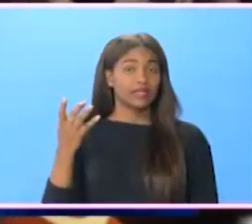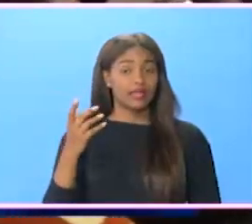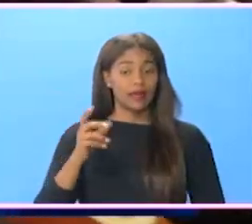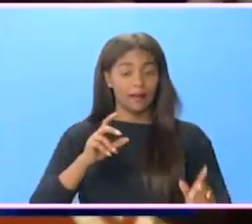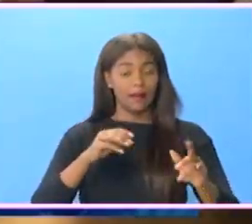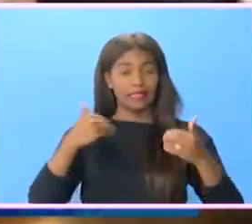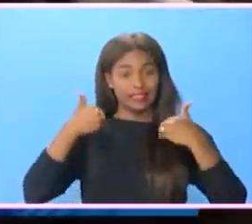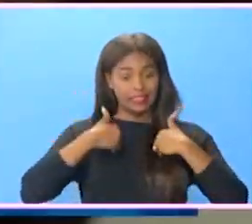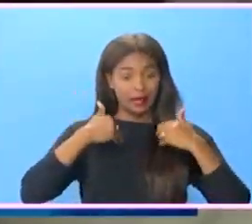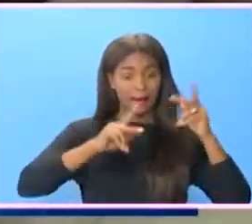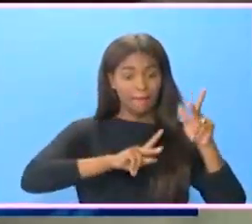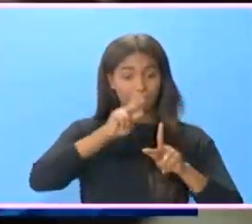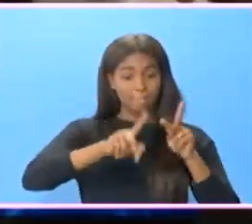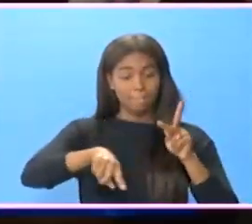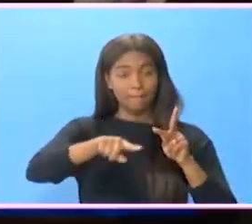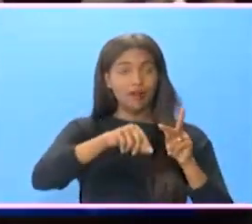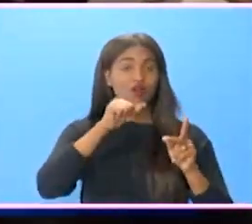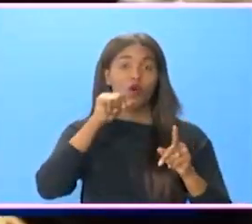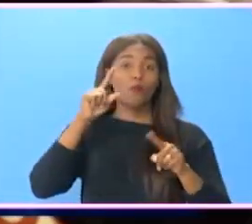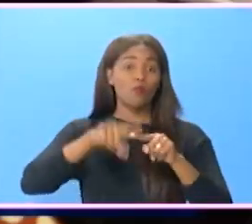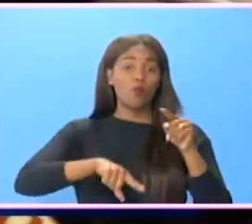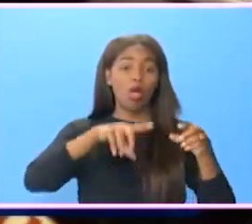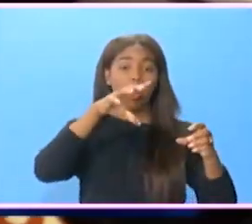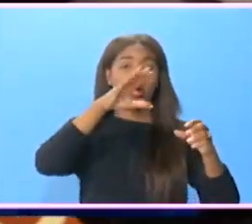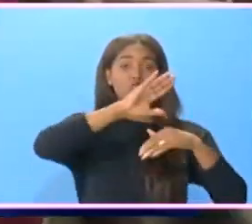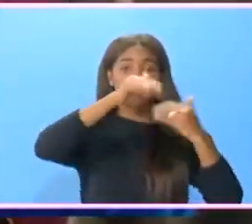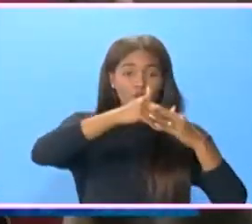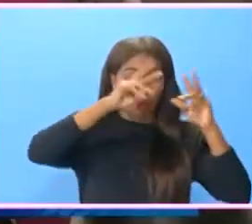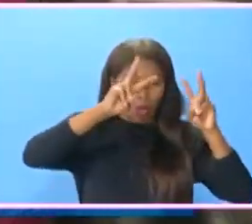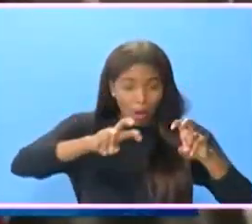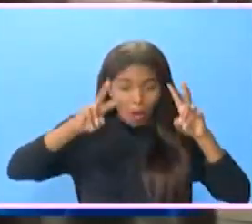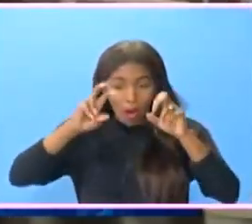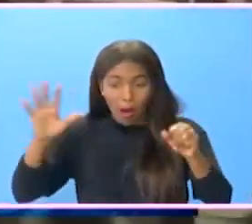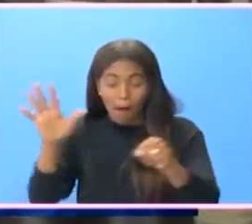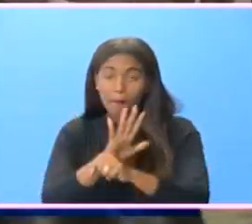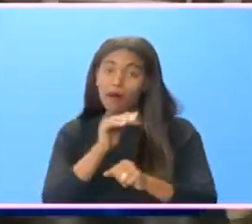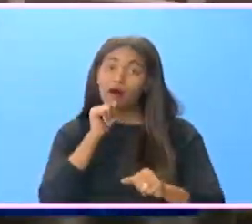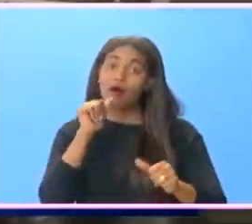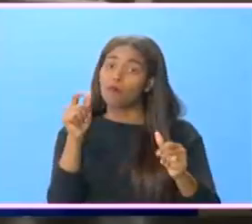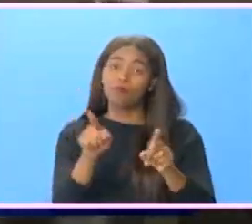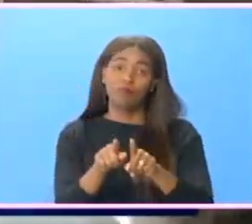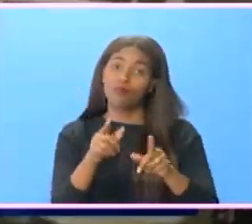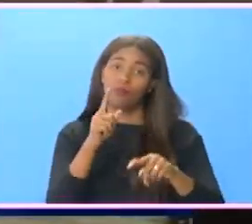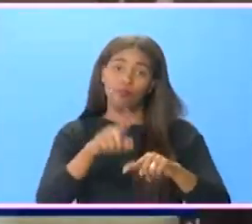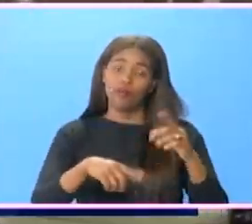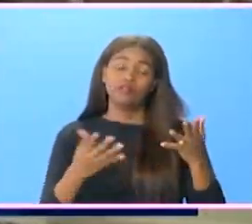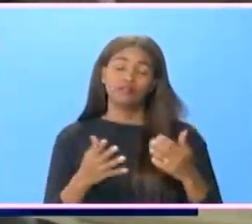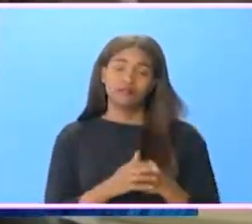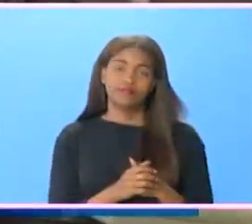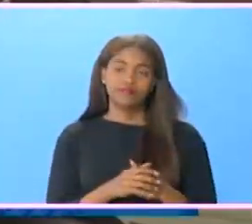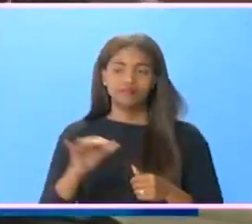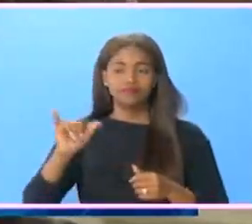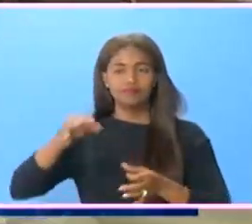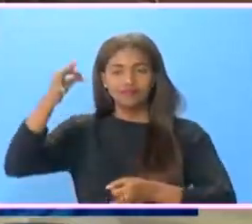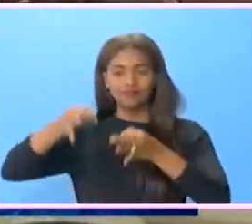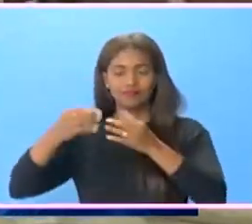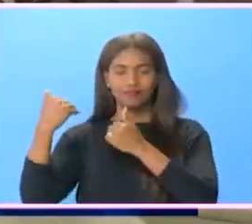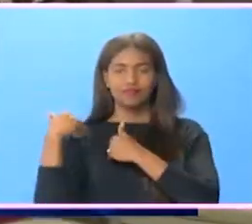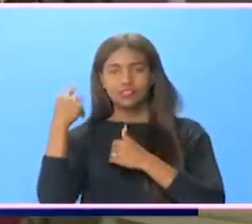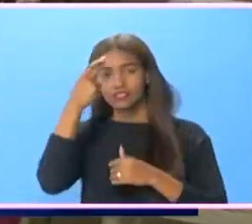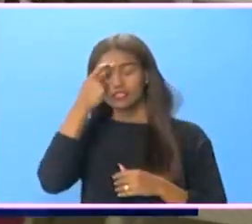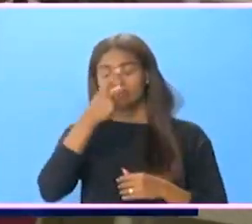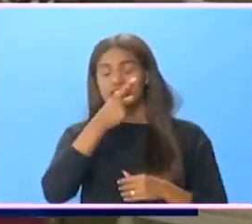personal que no puede abarcar todo al mismo tiempo. Y es que asimismo la Procuradora General de la República se negó